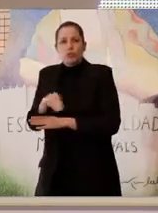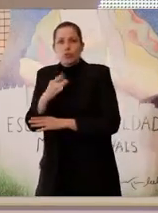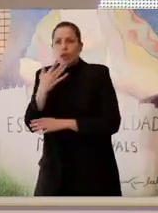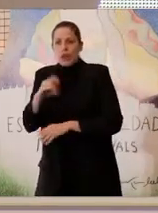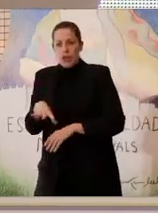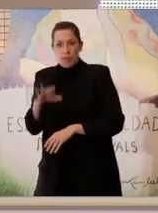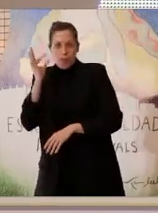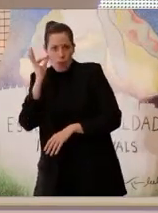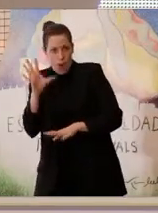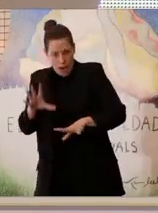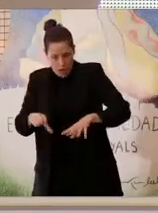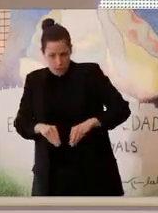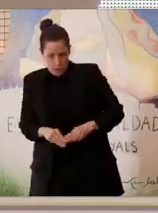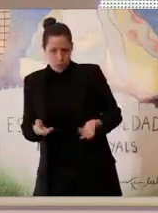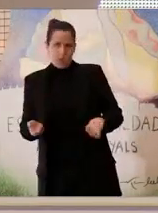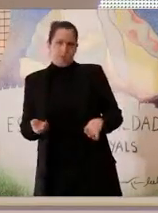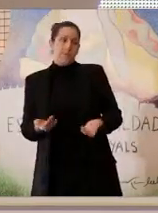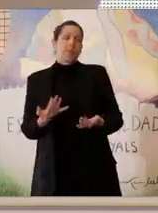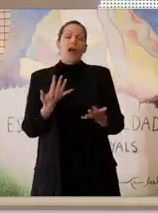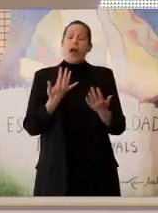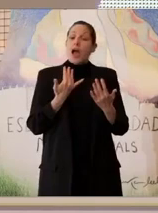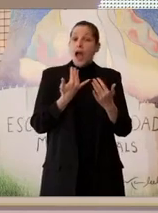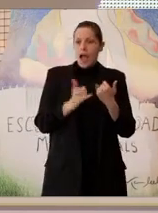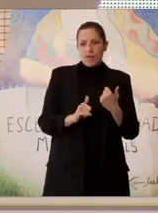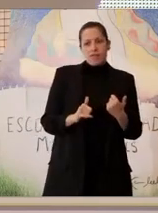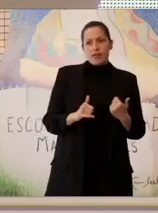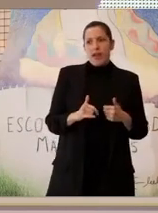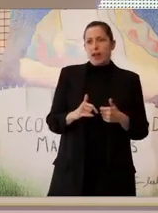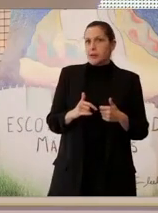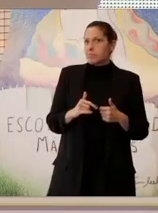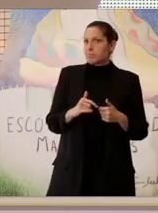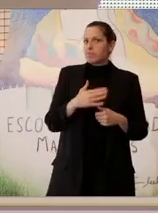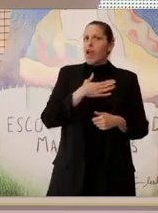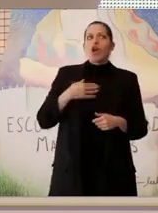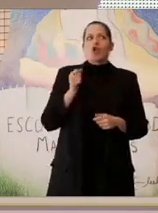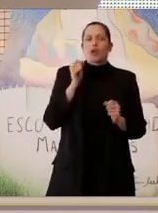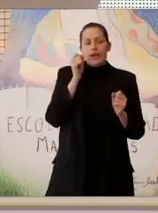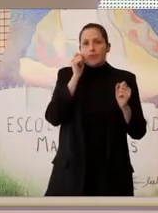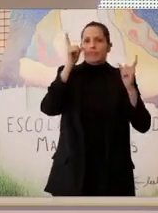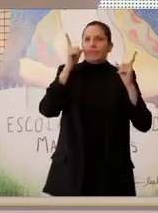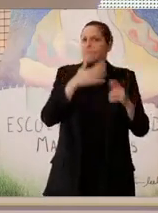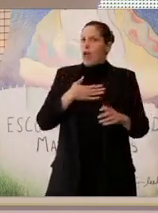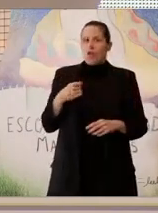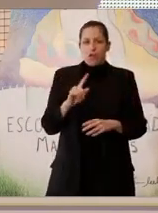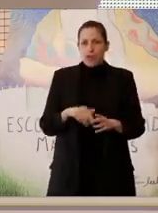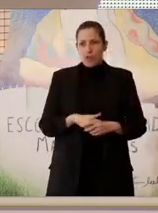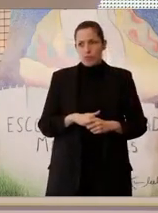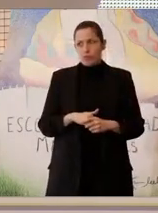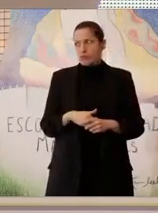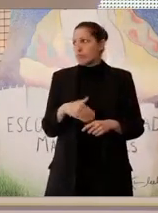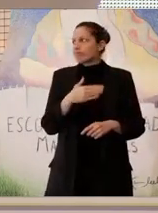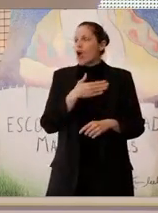es como que tiene un calado mucho más profundo y a veces no nos queremos, yo creo que no nos queremos dar cuenta. Y dicha esta breve introducción, no me llevo más